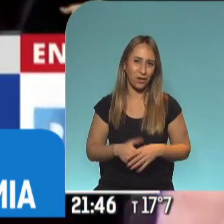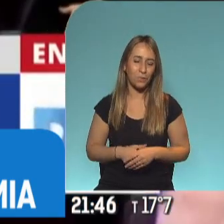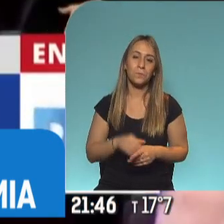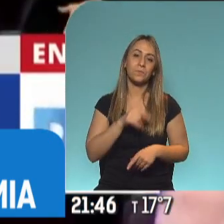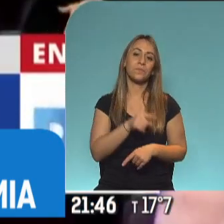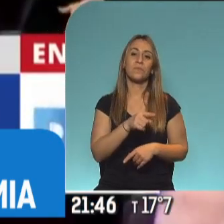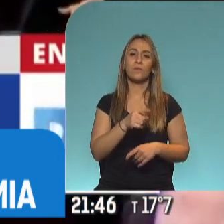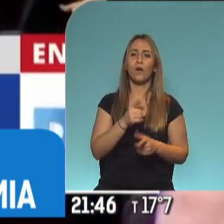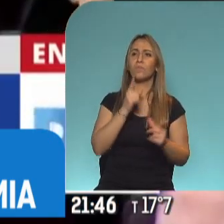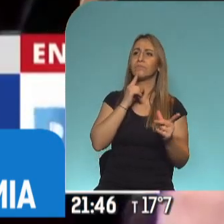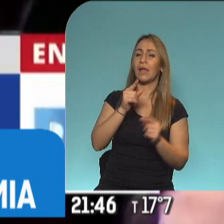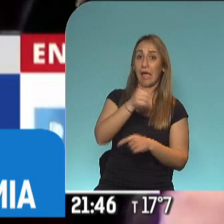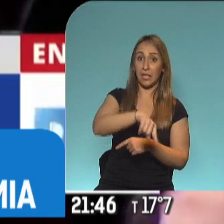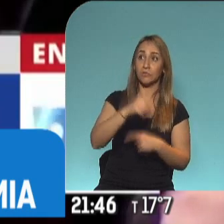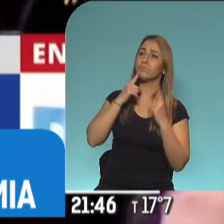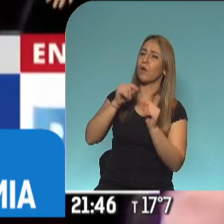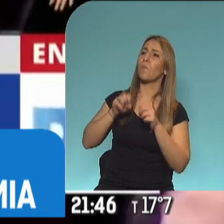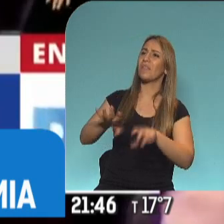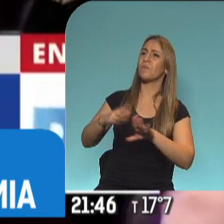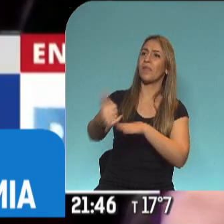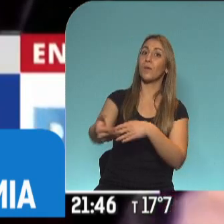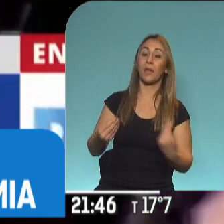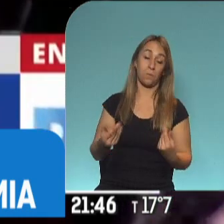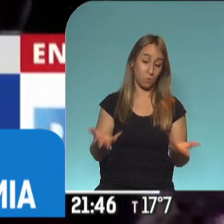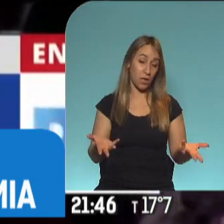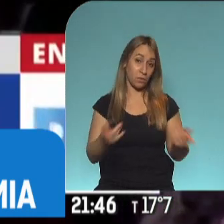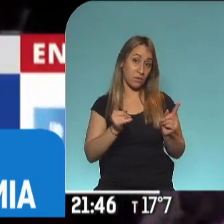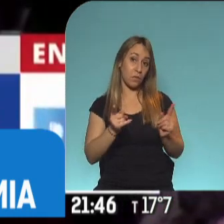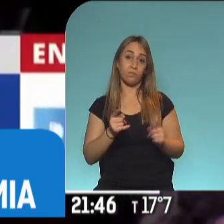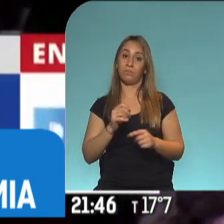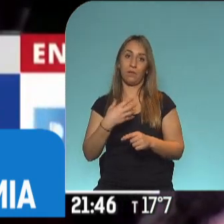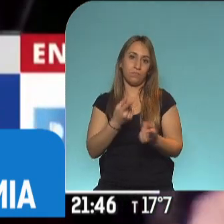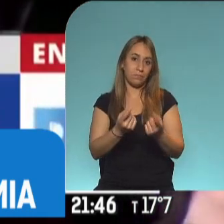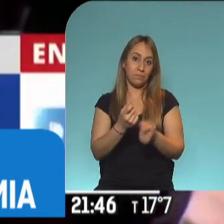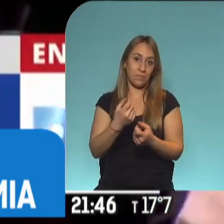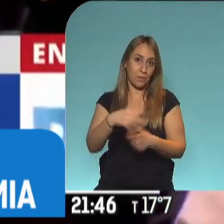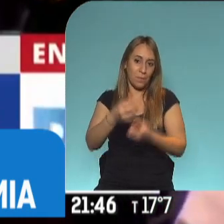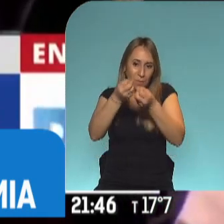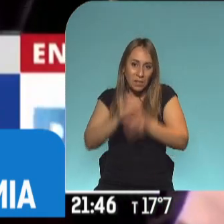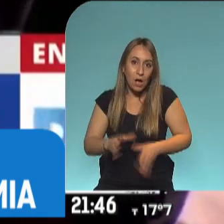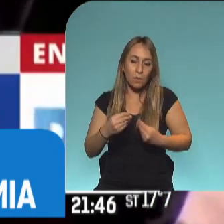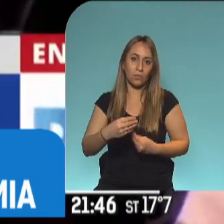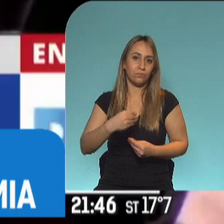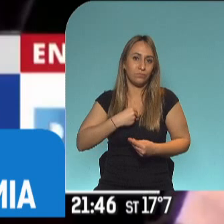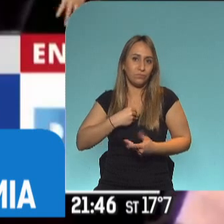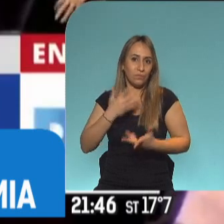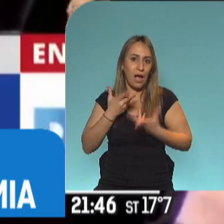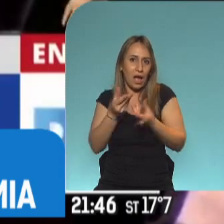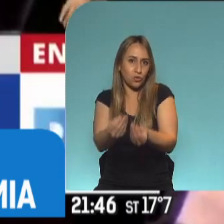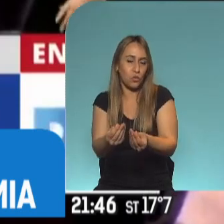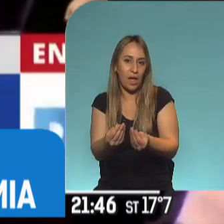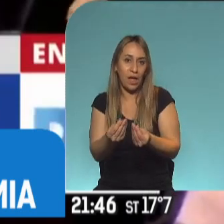¿Qué se hace después de la pandemia? Bueno, se pone la solidaridad y se pone un proyecto de reconstrucción de